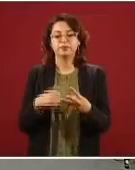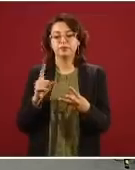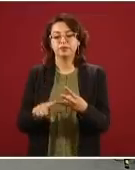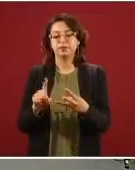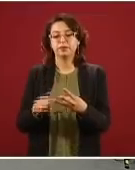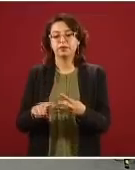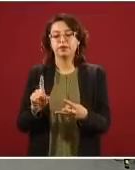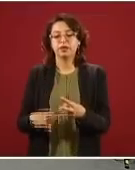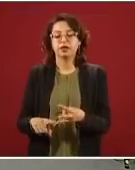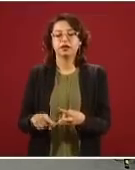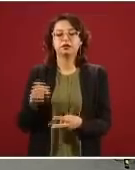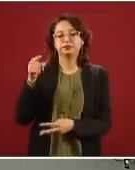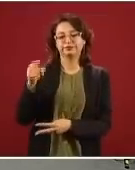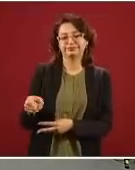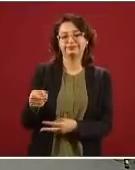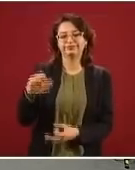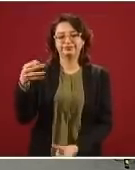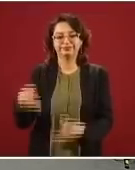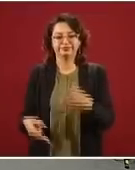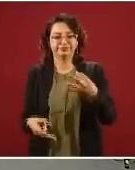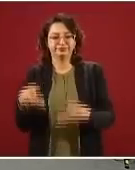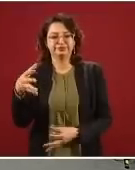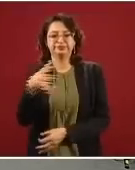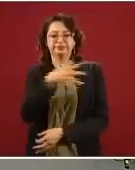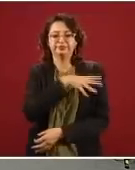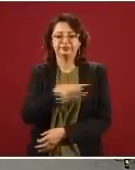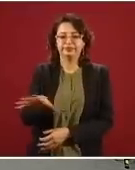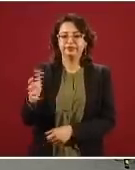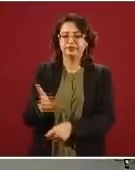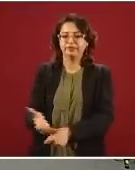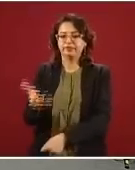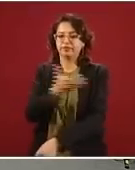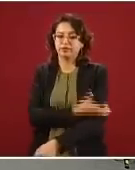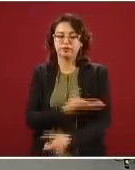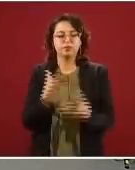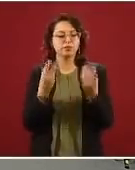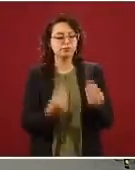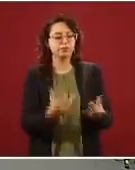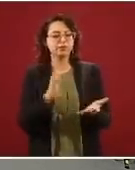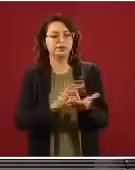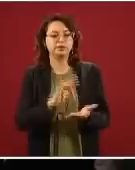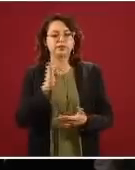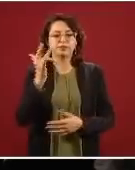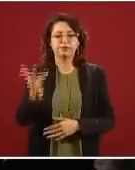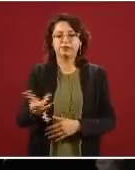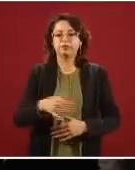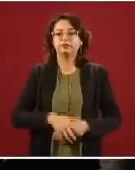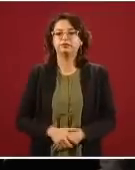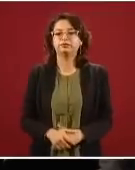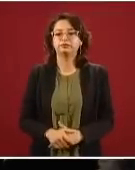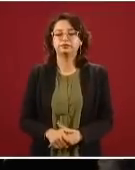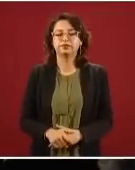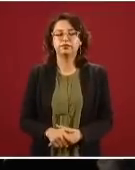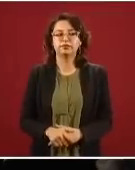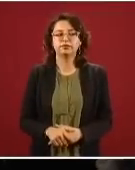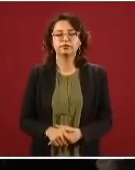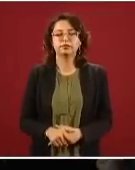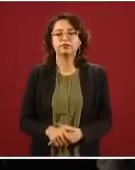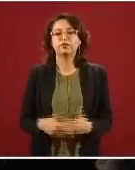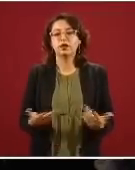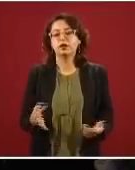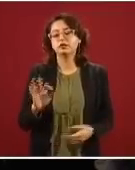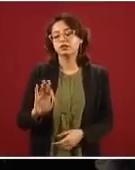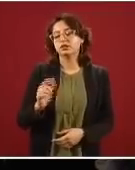del fiscal general, que de nuevo le agradecemos mucho por estar aquí. La Fiscalía, como todos